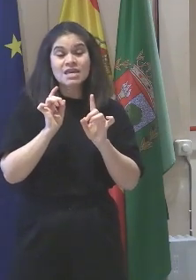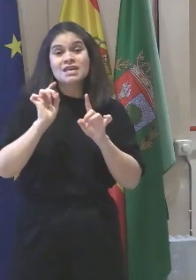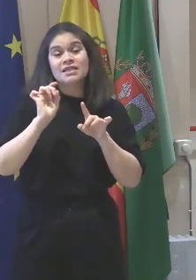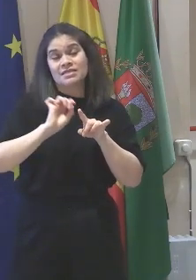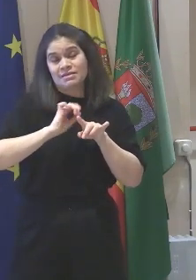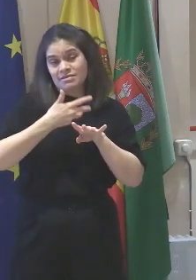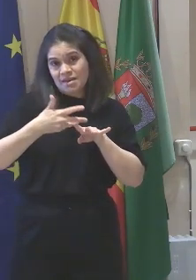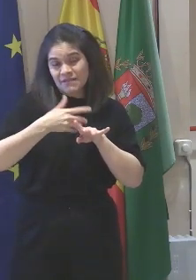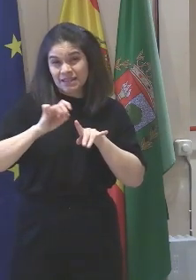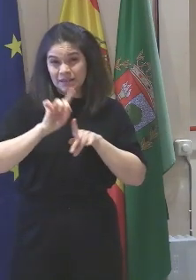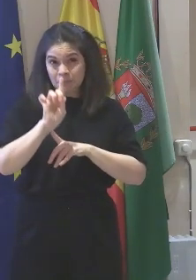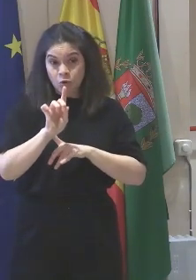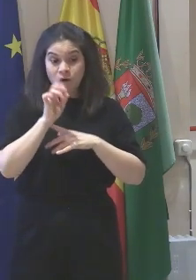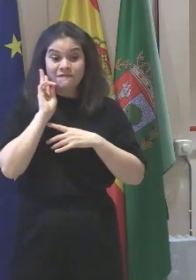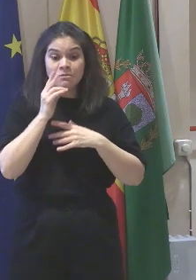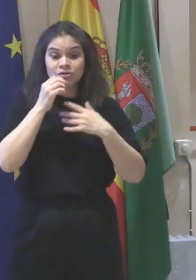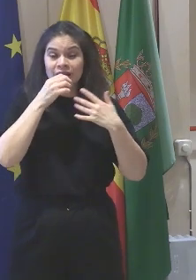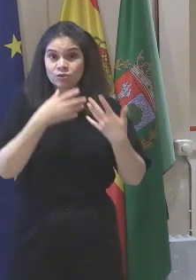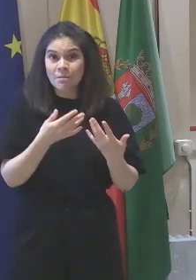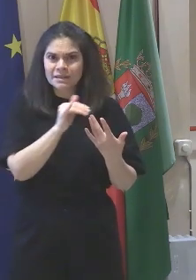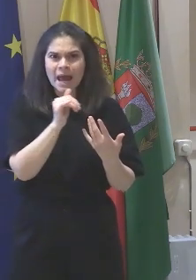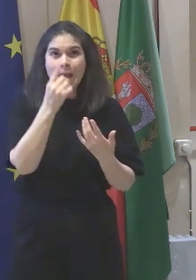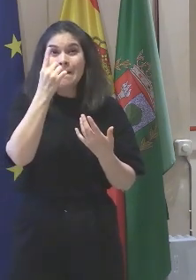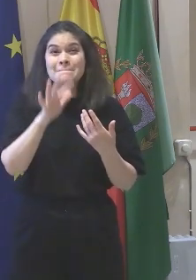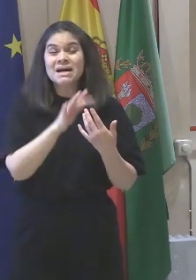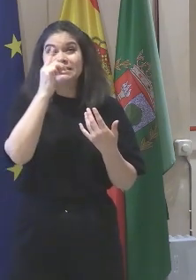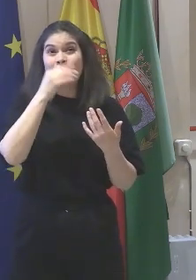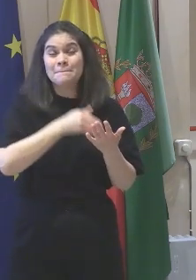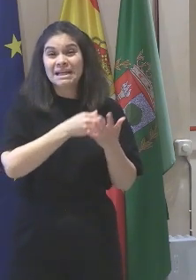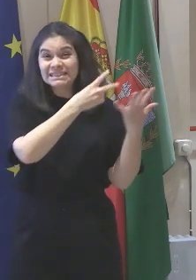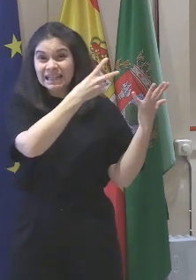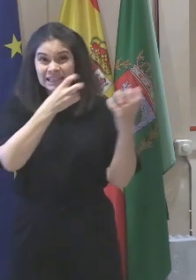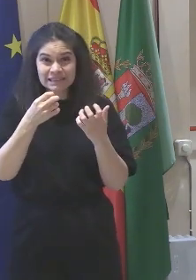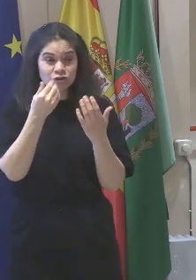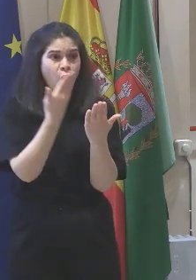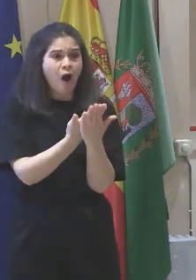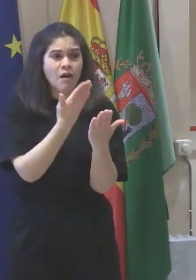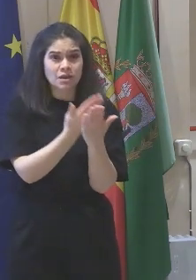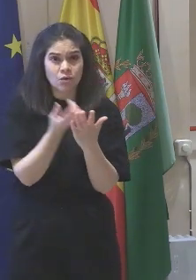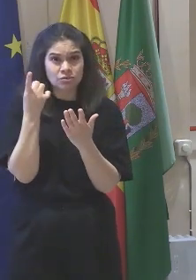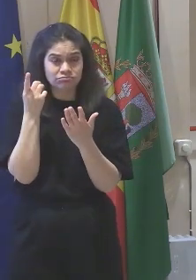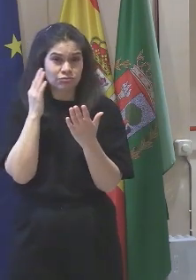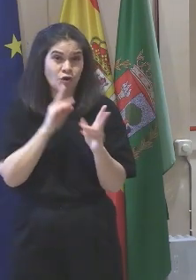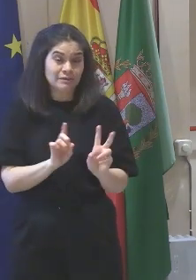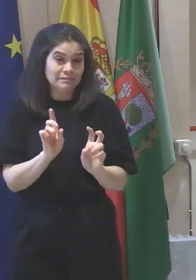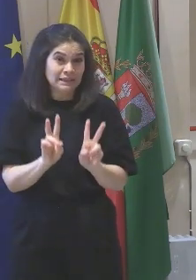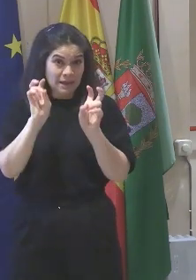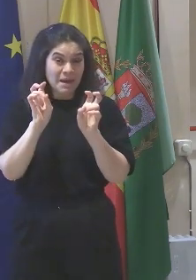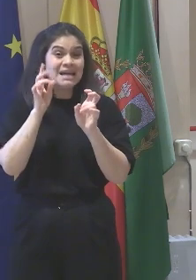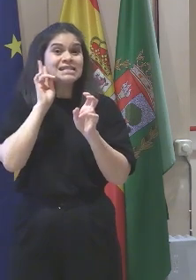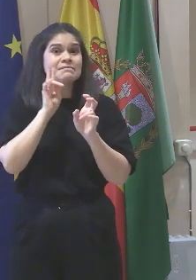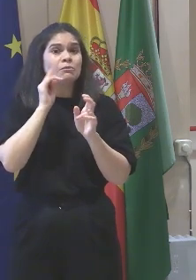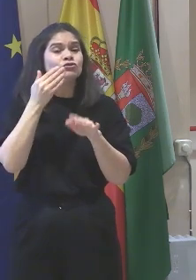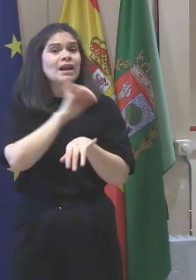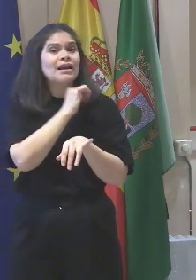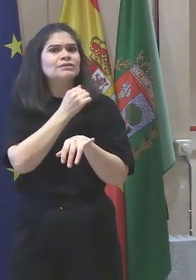que actualmente encontramos más de 1.700 artículos en este área. Y si nos vamos al registro más